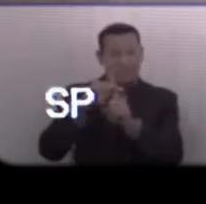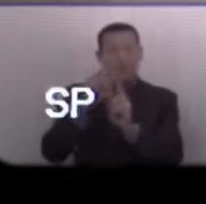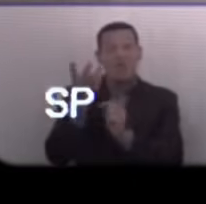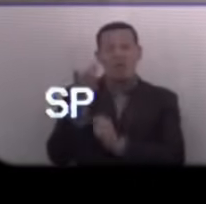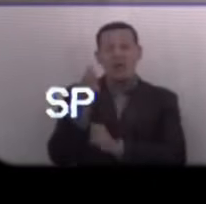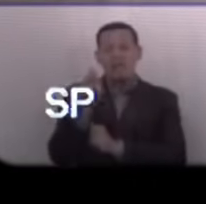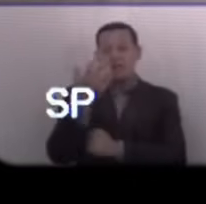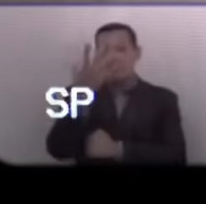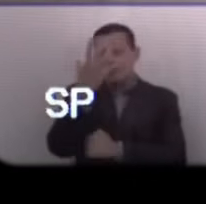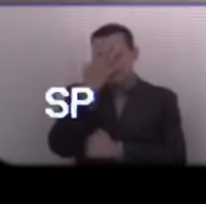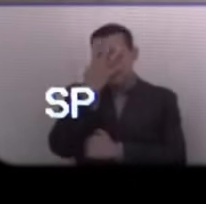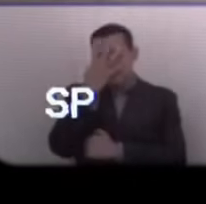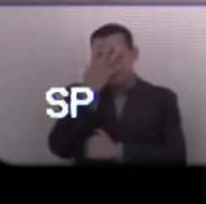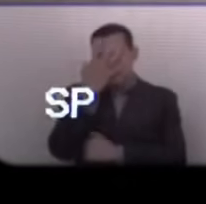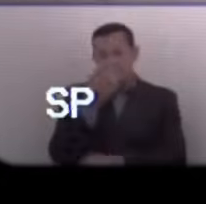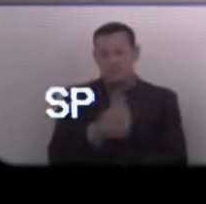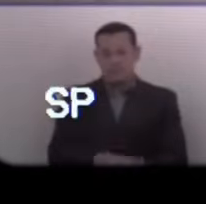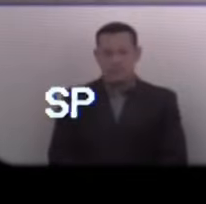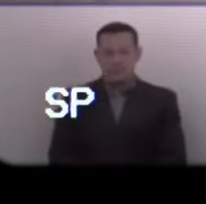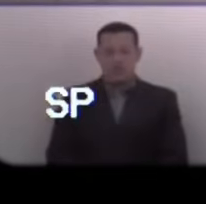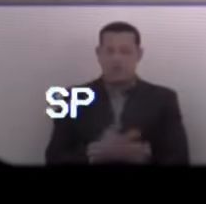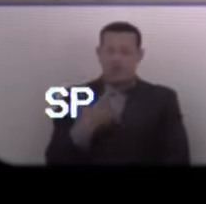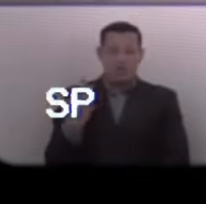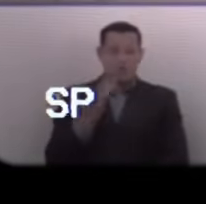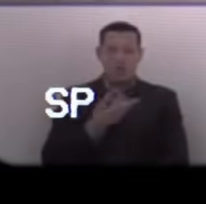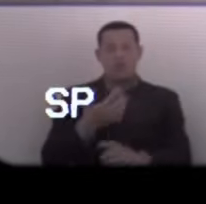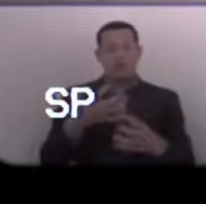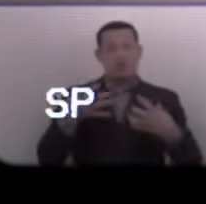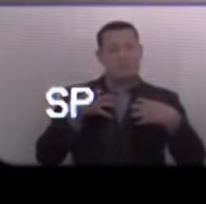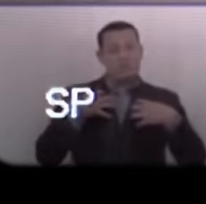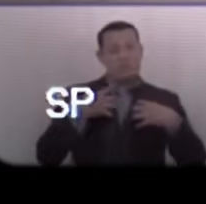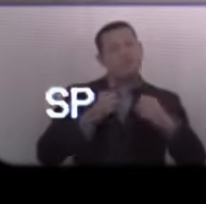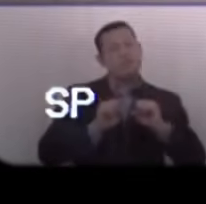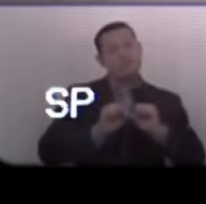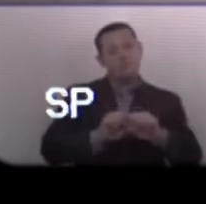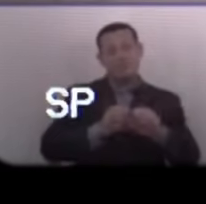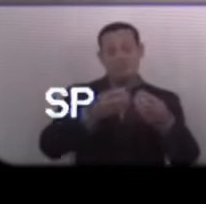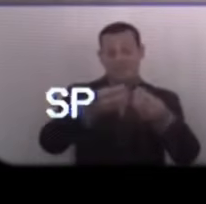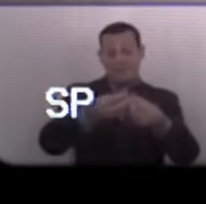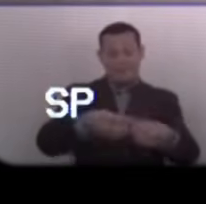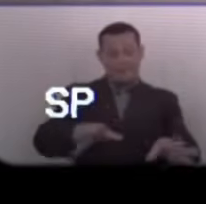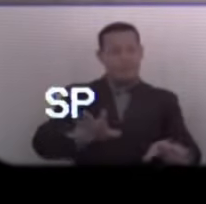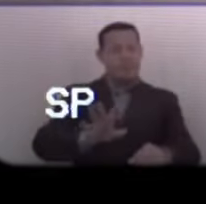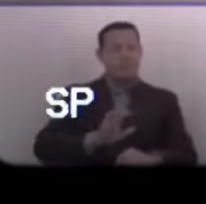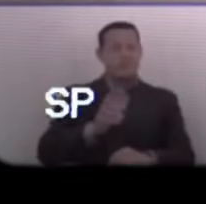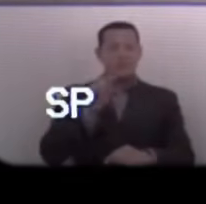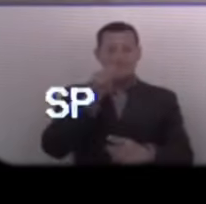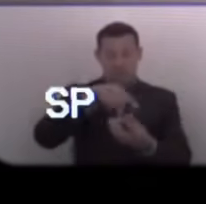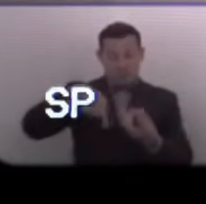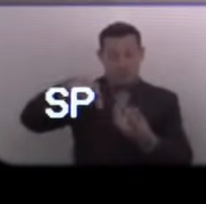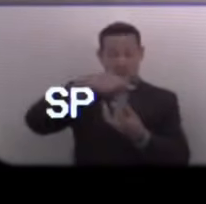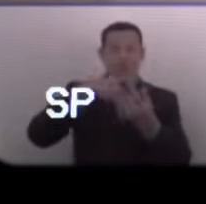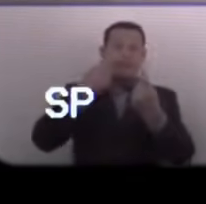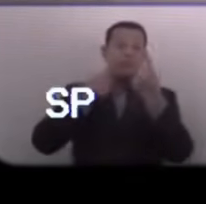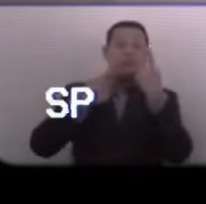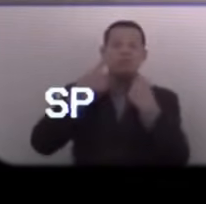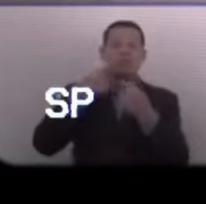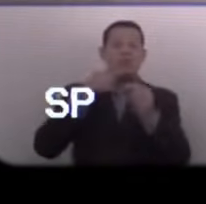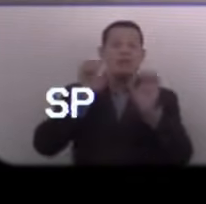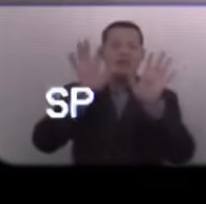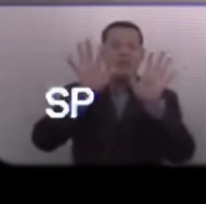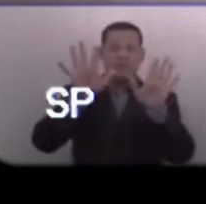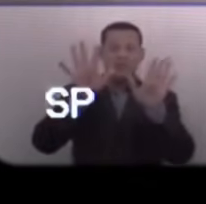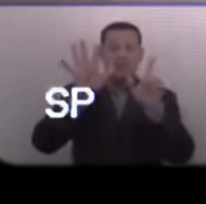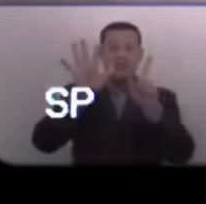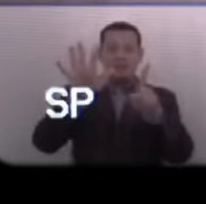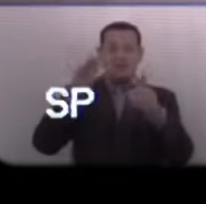y que les dé vergüenza. Todas esas vidas se han perdido y ustedes están llorando por